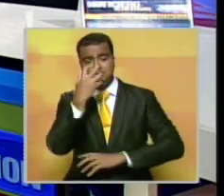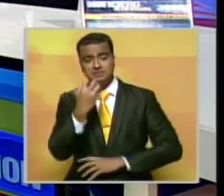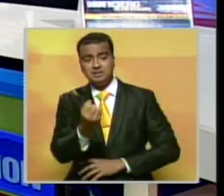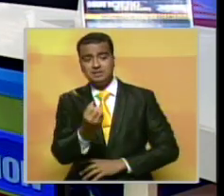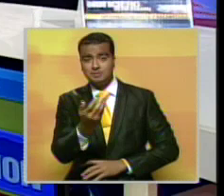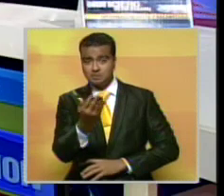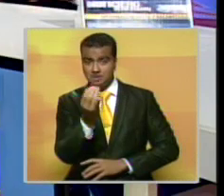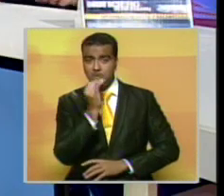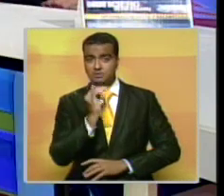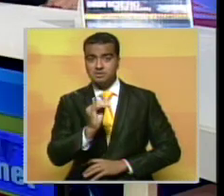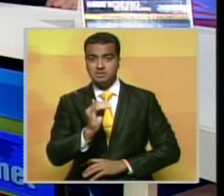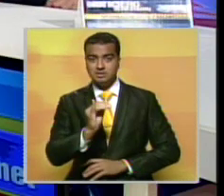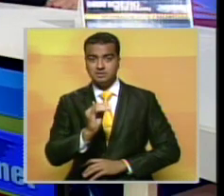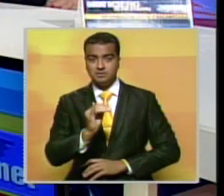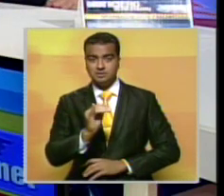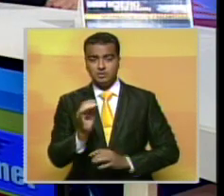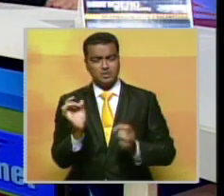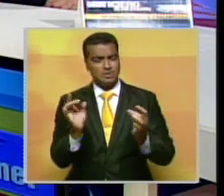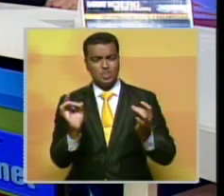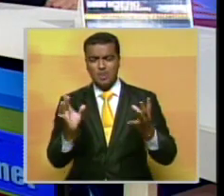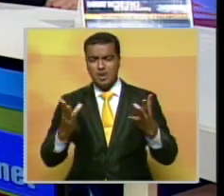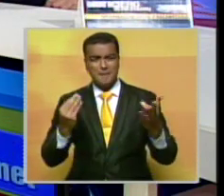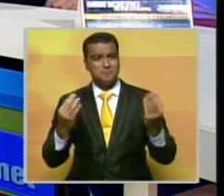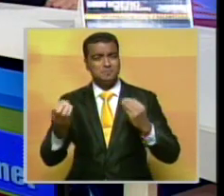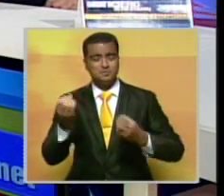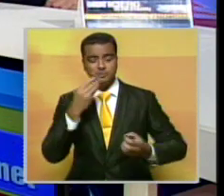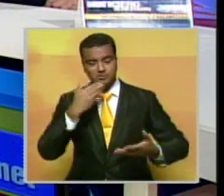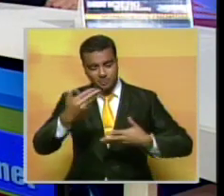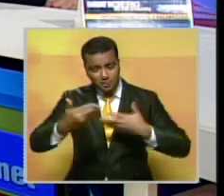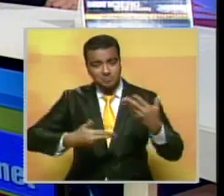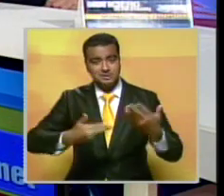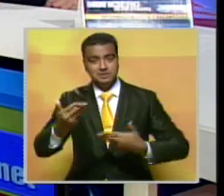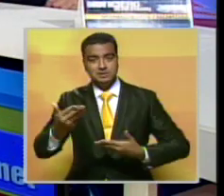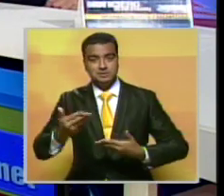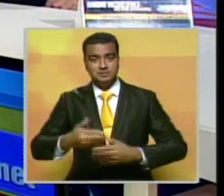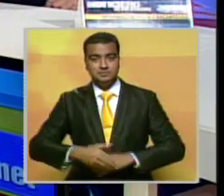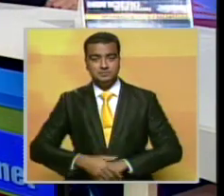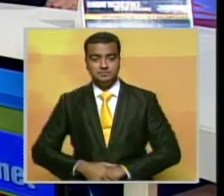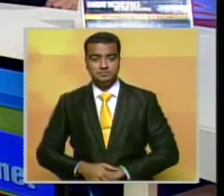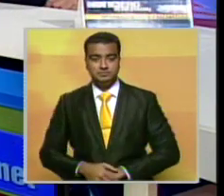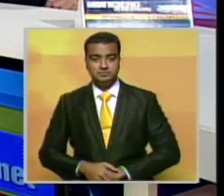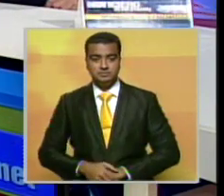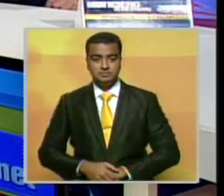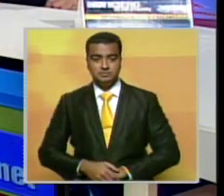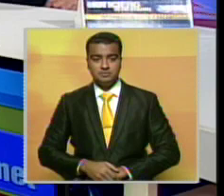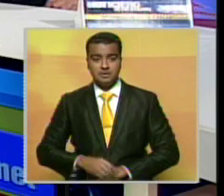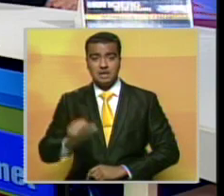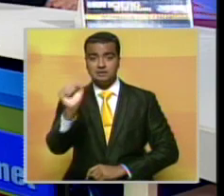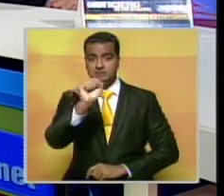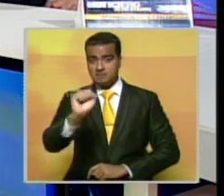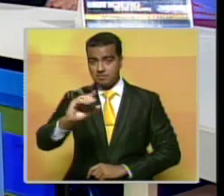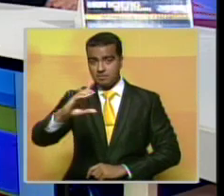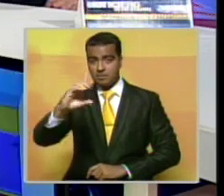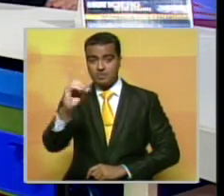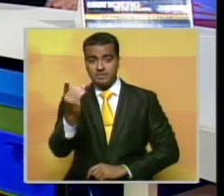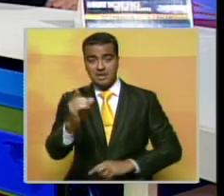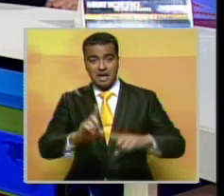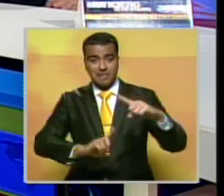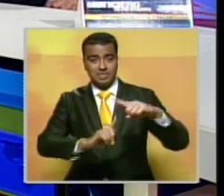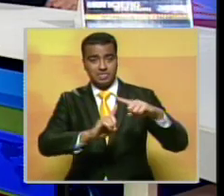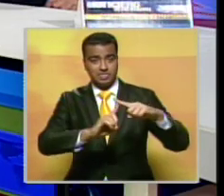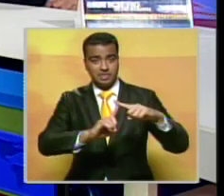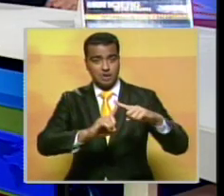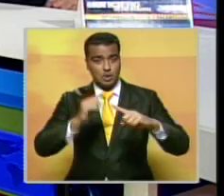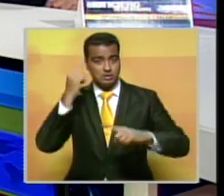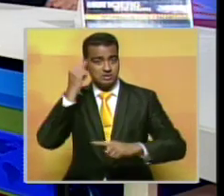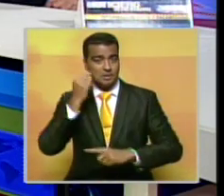de noticias que a uno le duele muchísimo compartir, y es que Simón Díaz definitivamente era el tío de todos